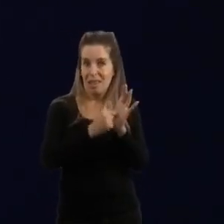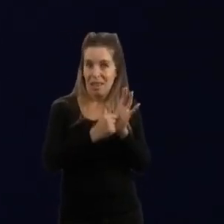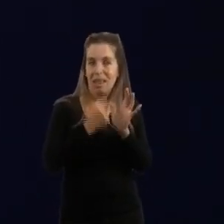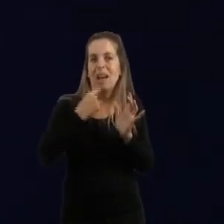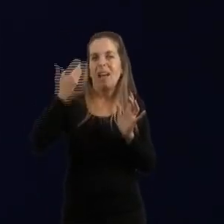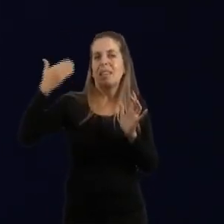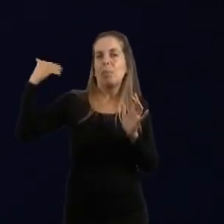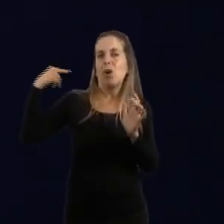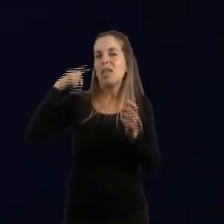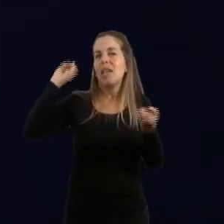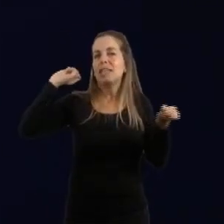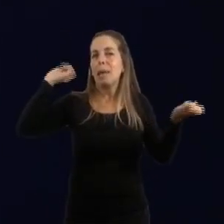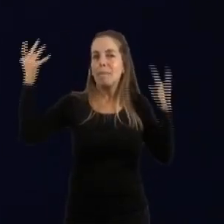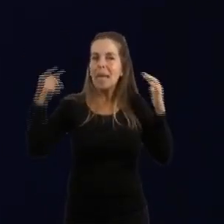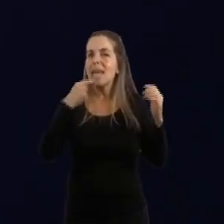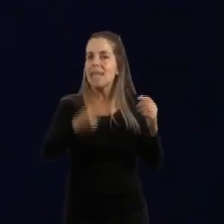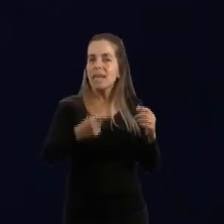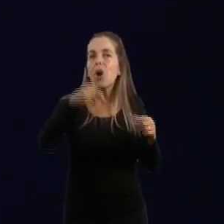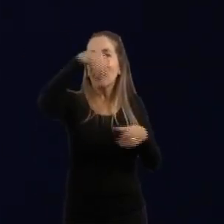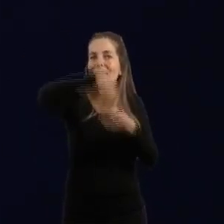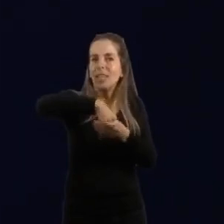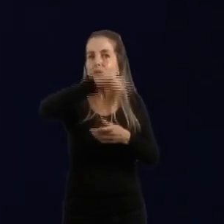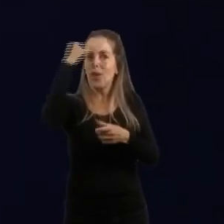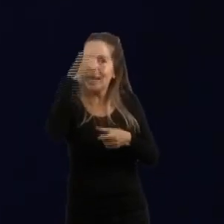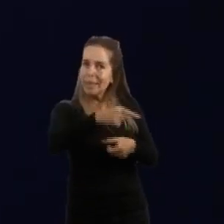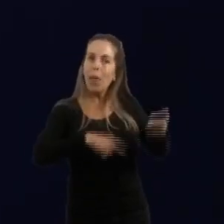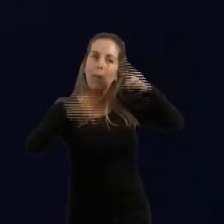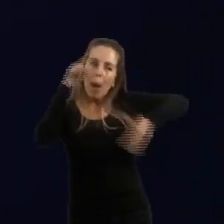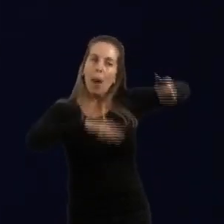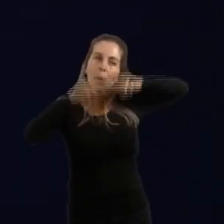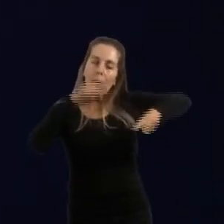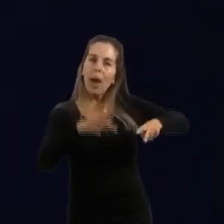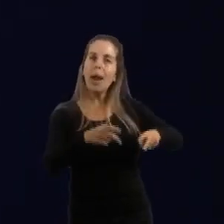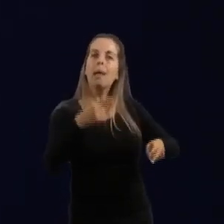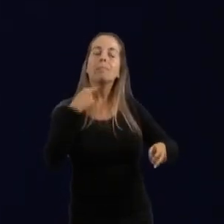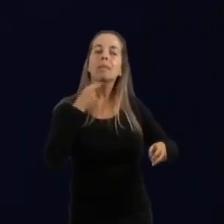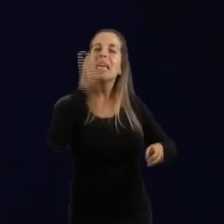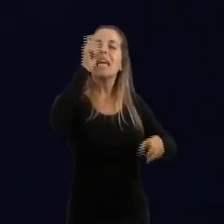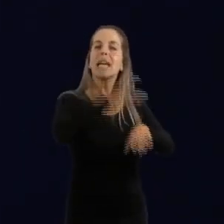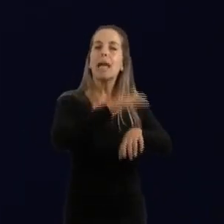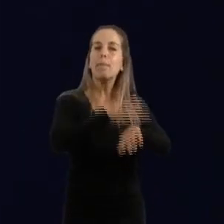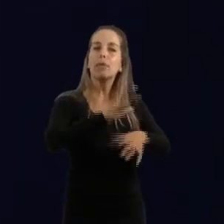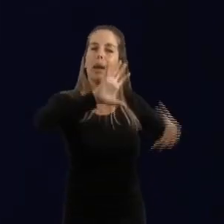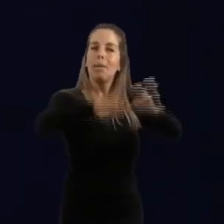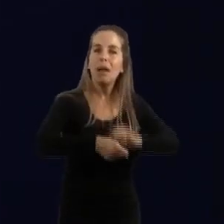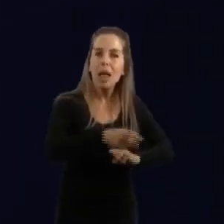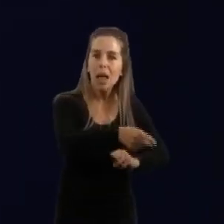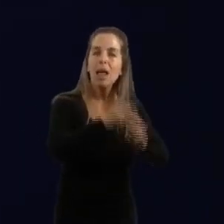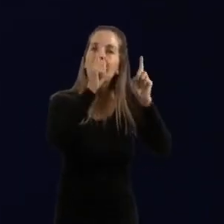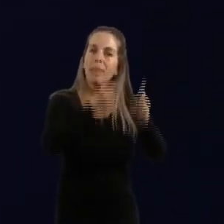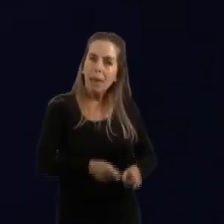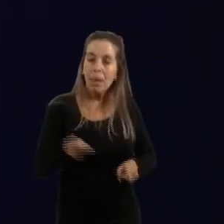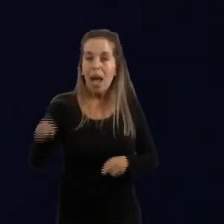vamos a ser el topo que destruye el Estado desde adentro, que en consecuencia si busca destruir el Estado busca también quebrantar